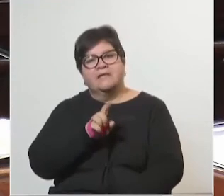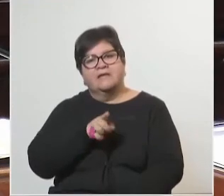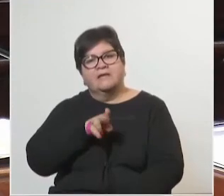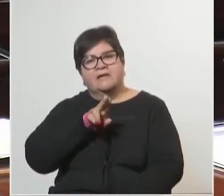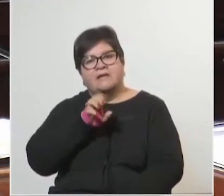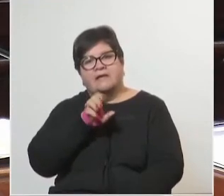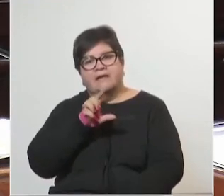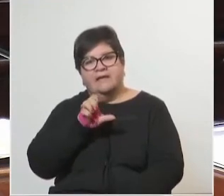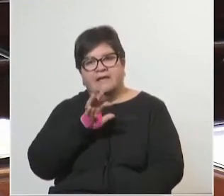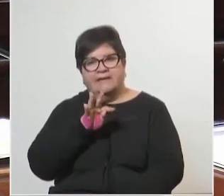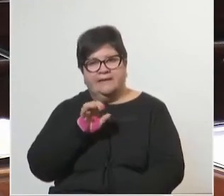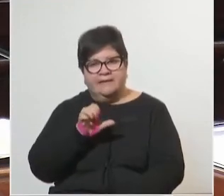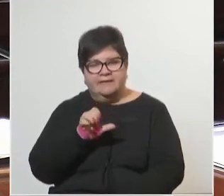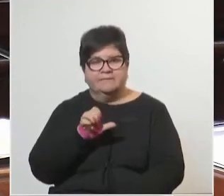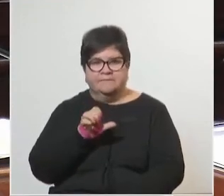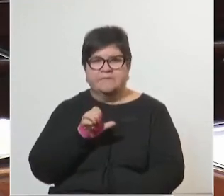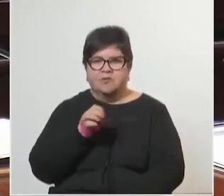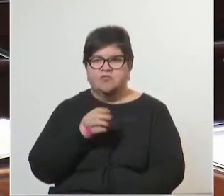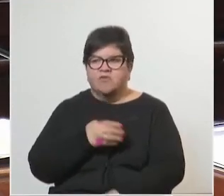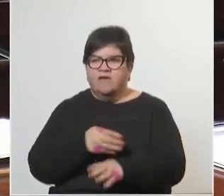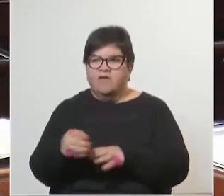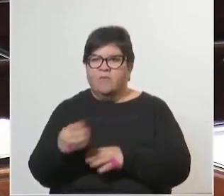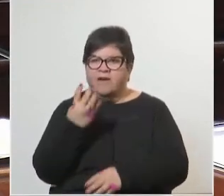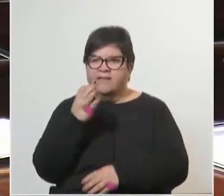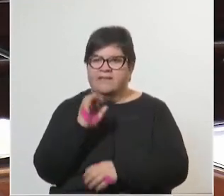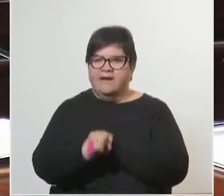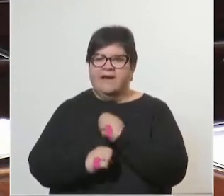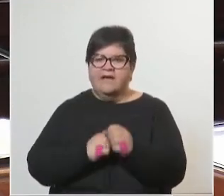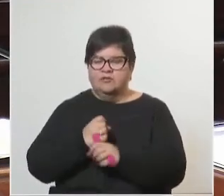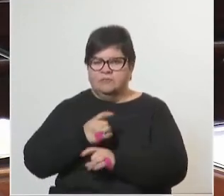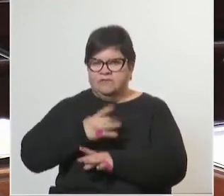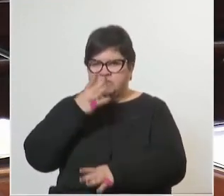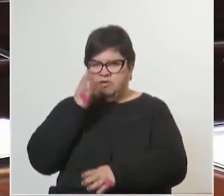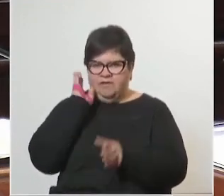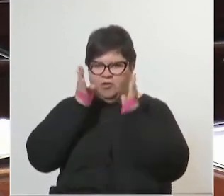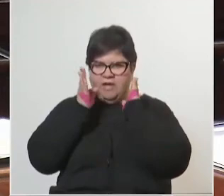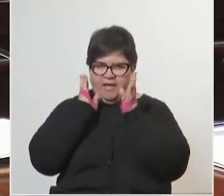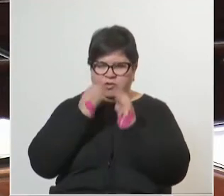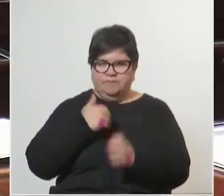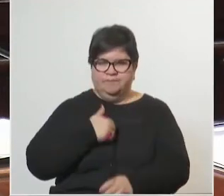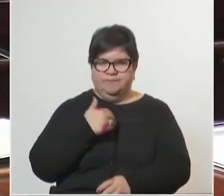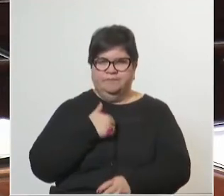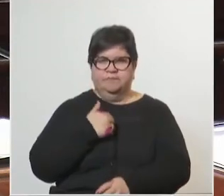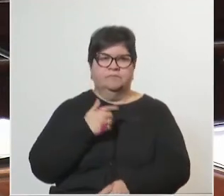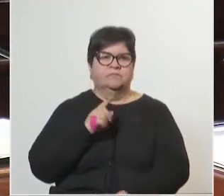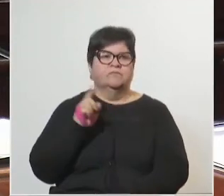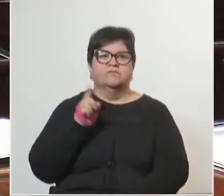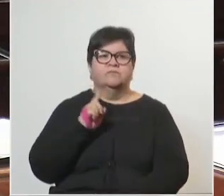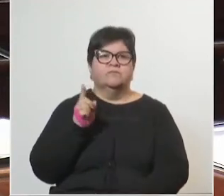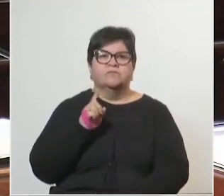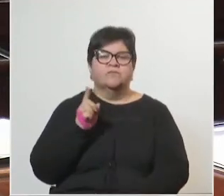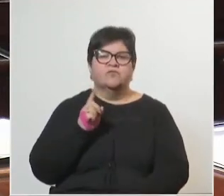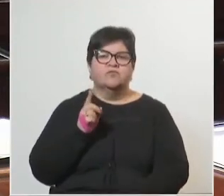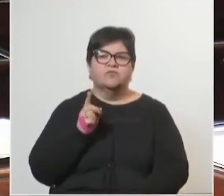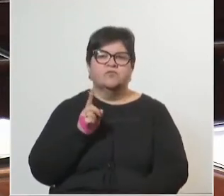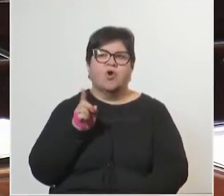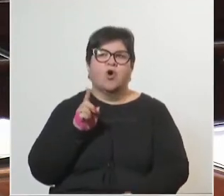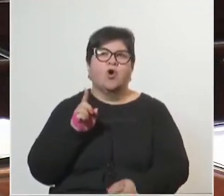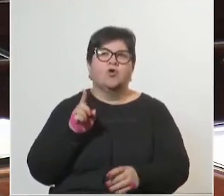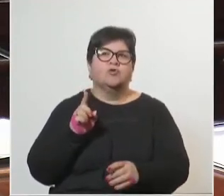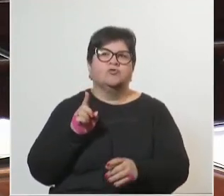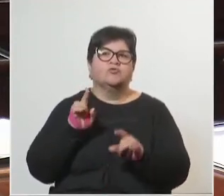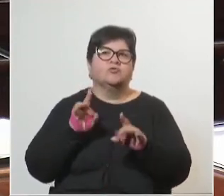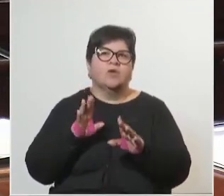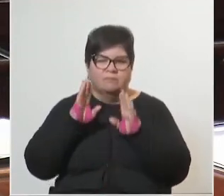y yo le diría que a lo largo de mis 40 años de actividad profesional, donde yo reconozco que no ejercí habitualmente el derecho